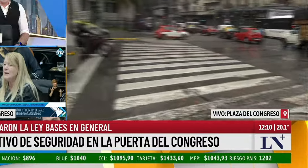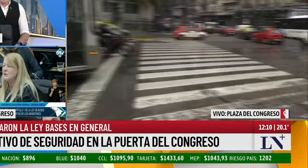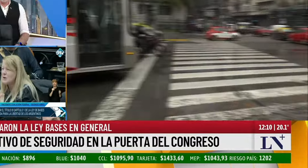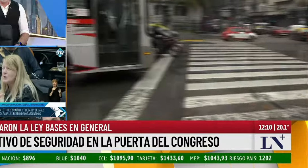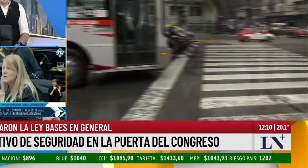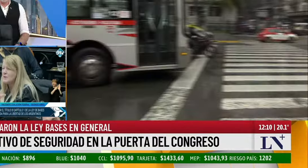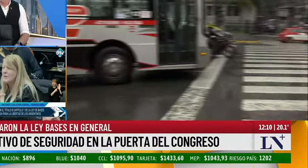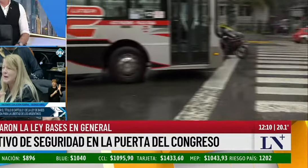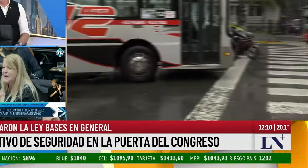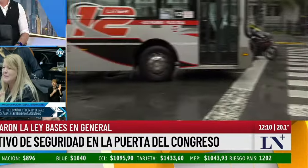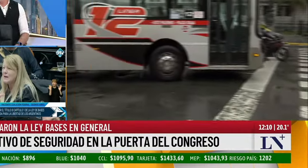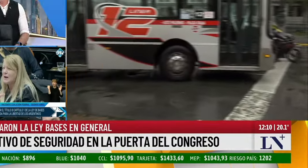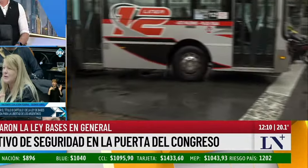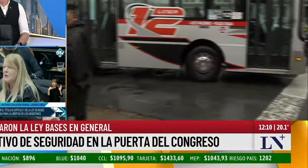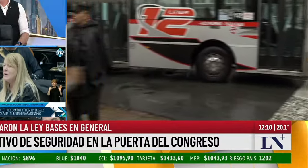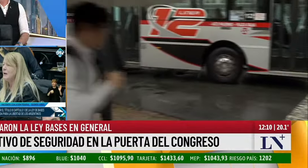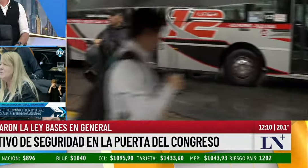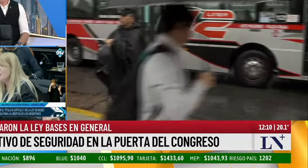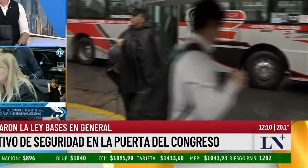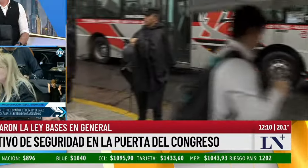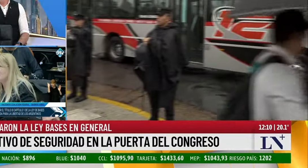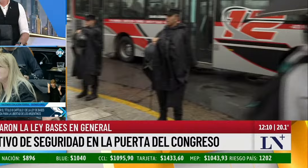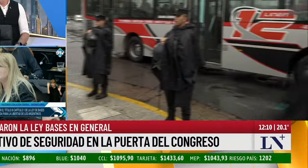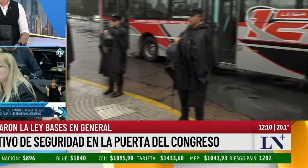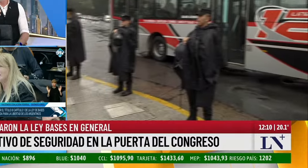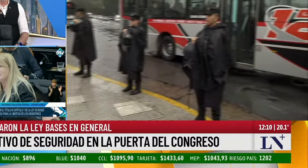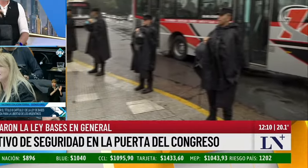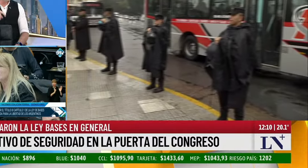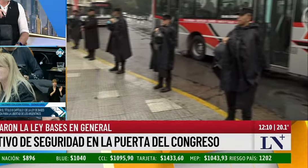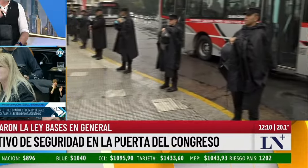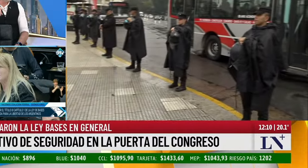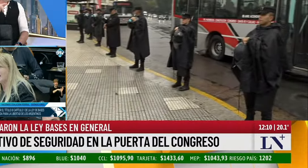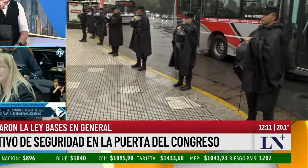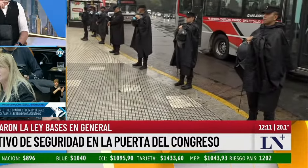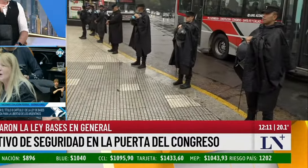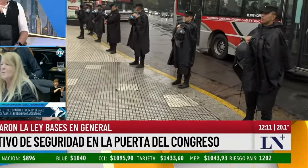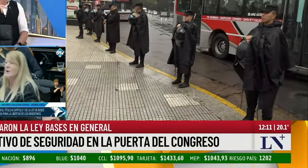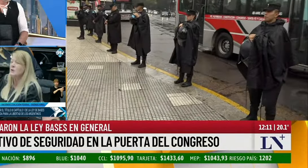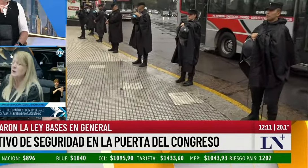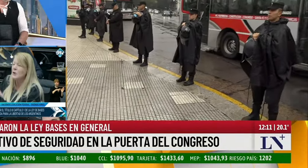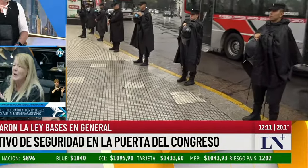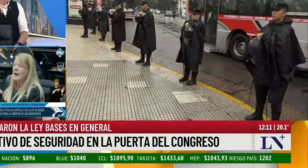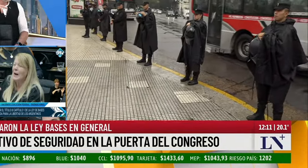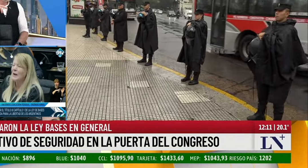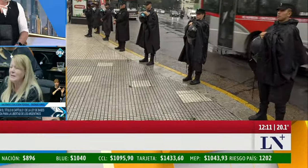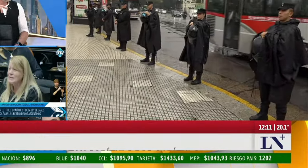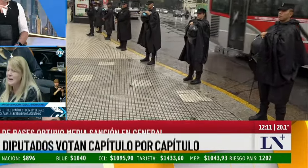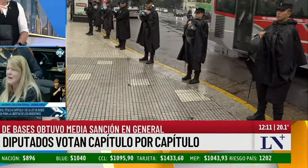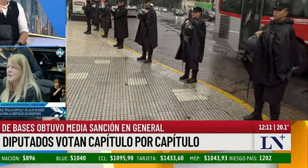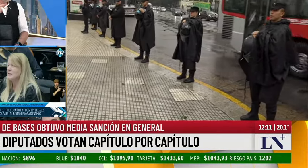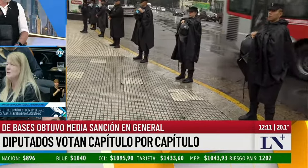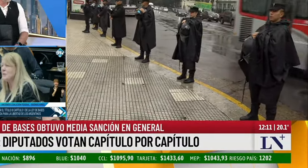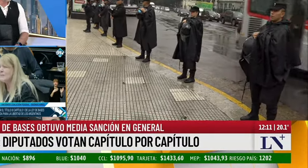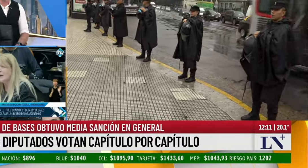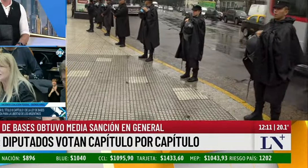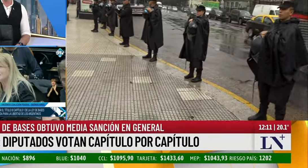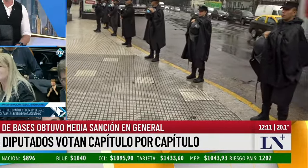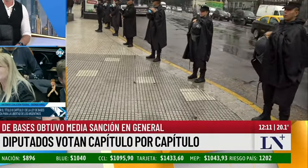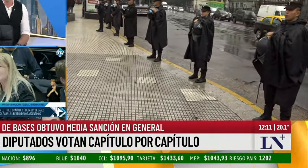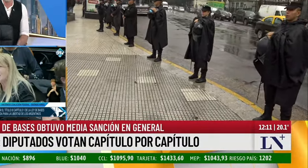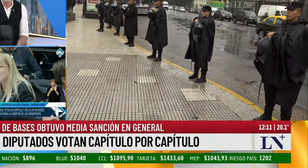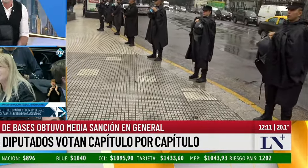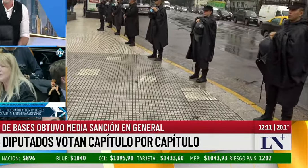quiere hacerte la pregunta pero empezó el título o la veo Ester título 8 qué aborda miquerido Pancho mientras lo buscas a